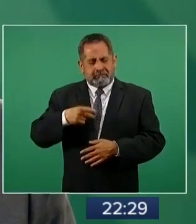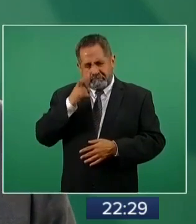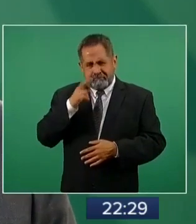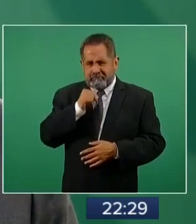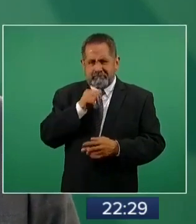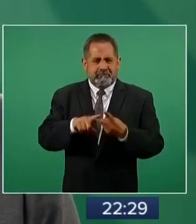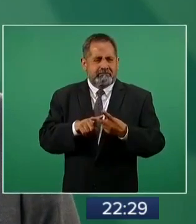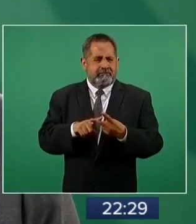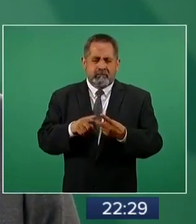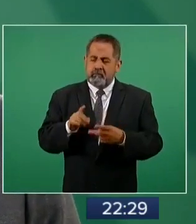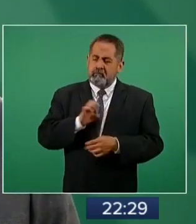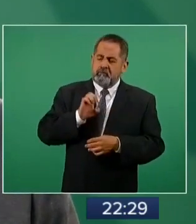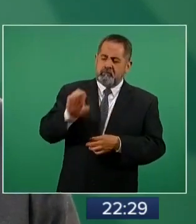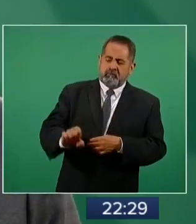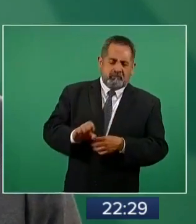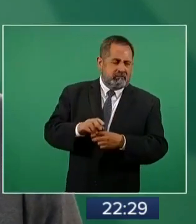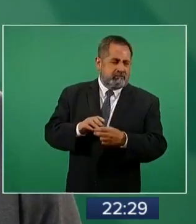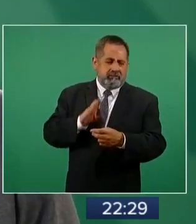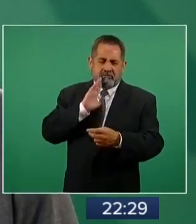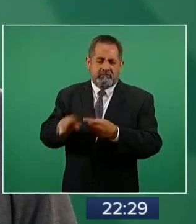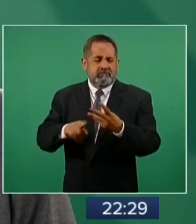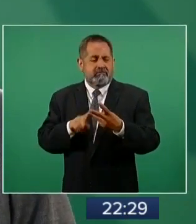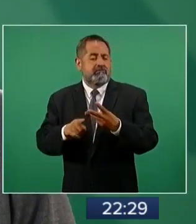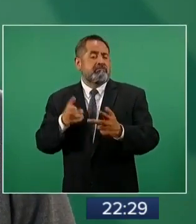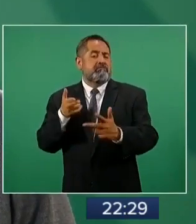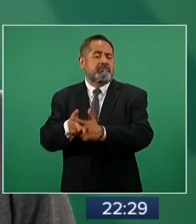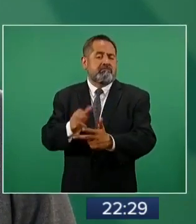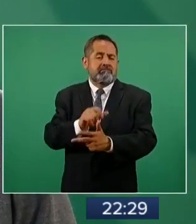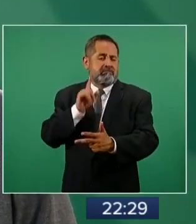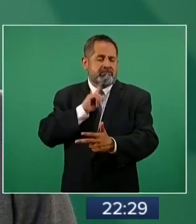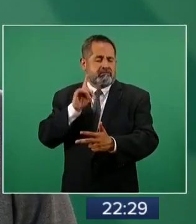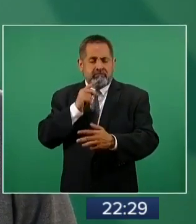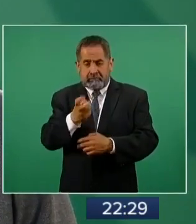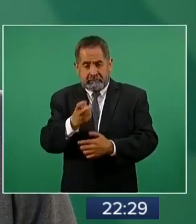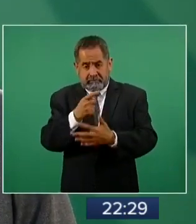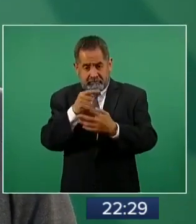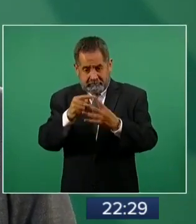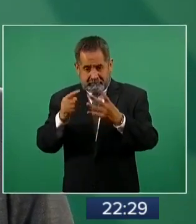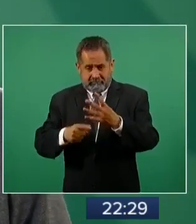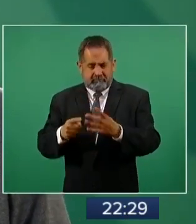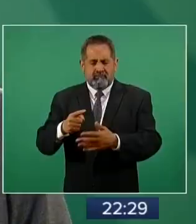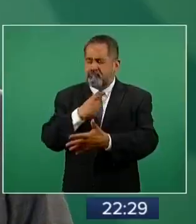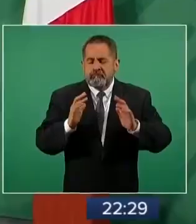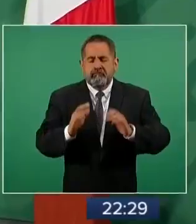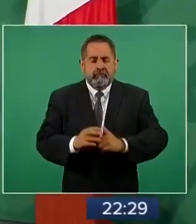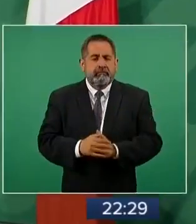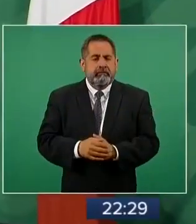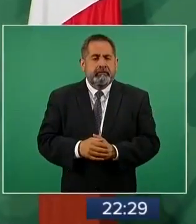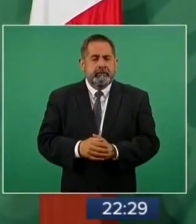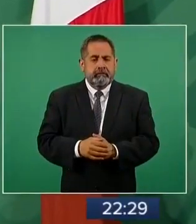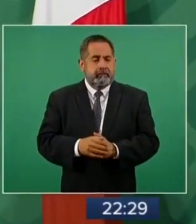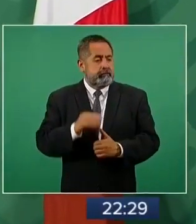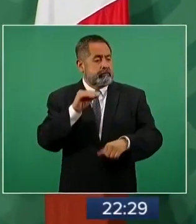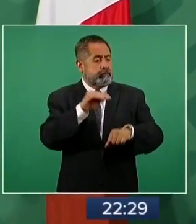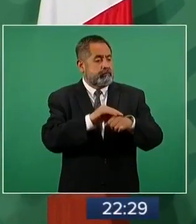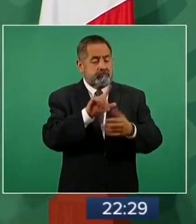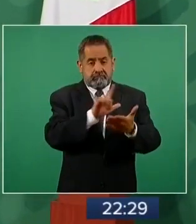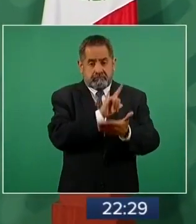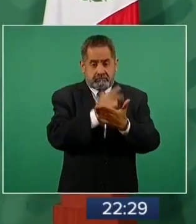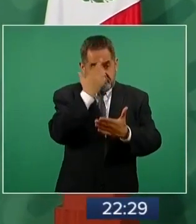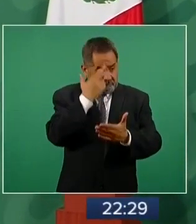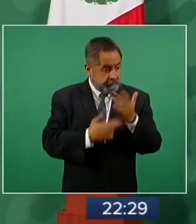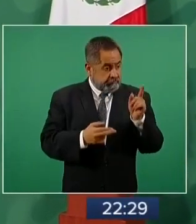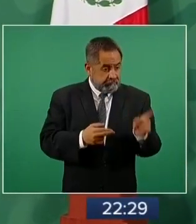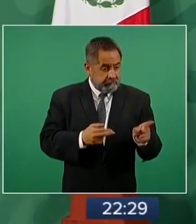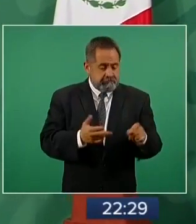crímenes de odio, feminicidios, de quien sea. El que comete un delito tiene que